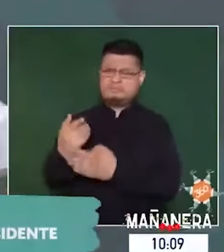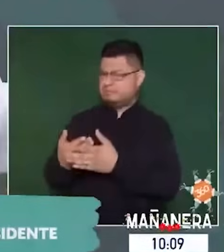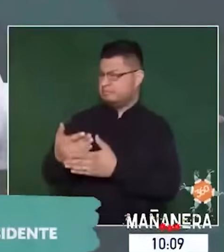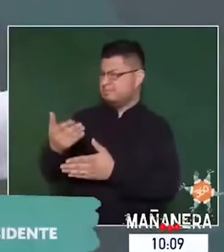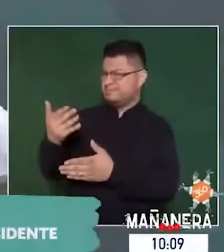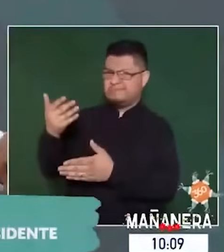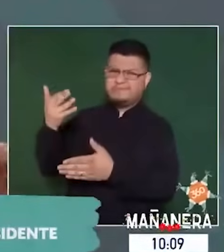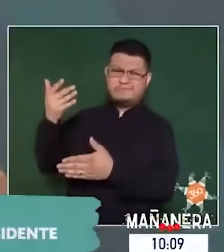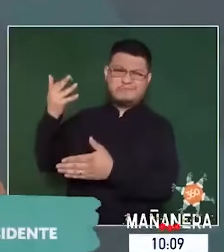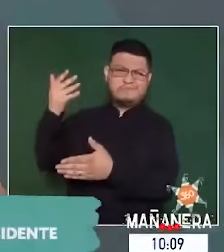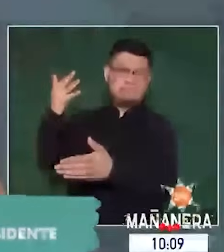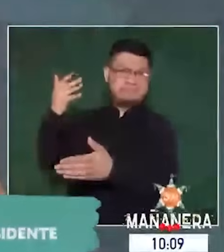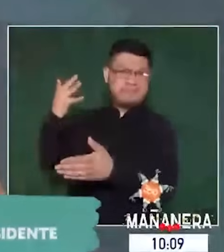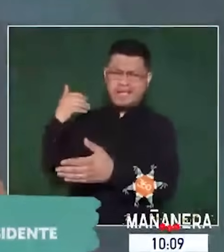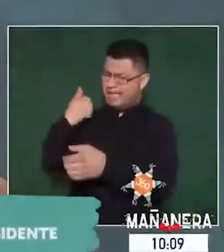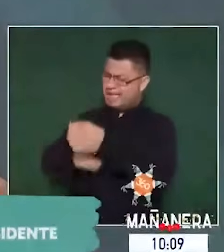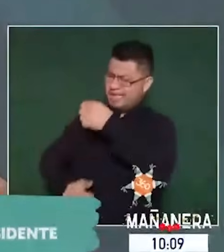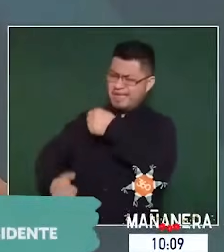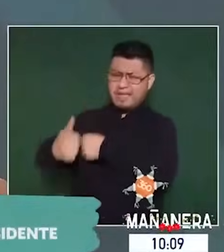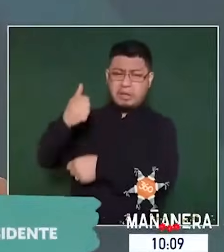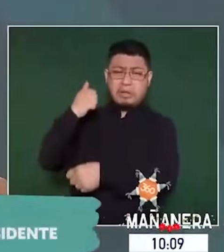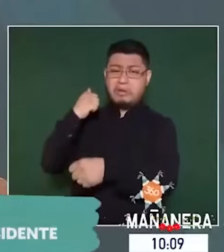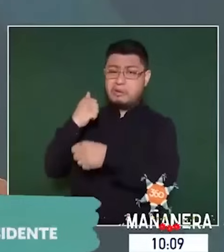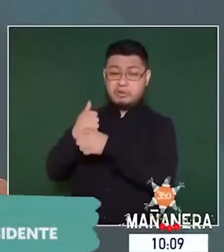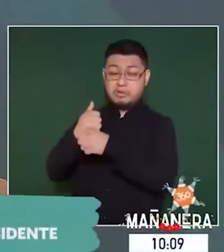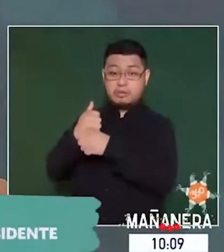o nunca, creció